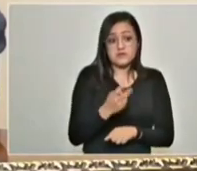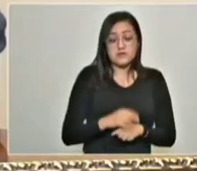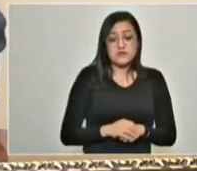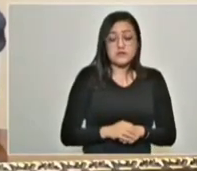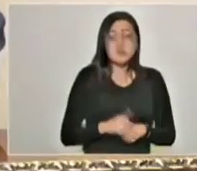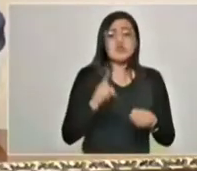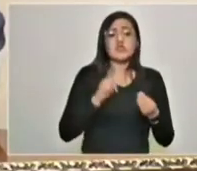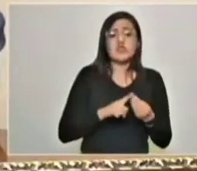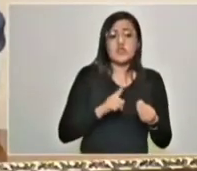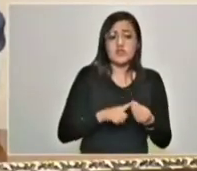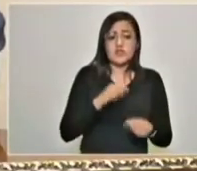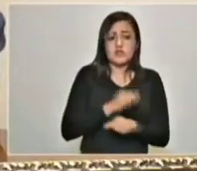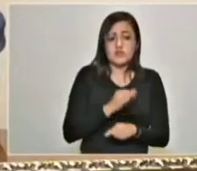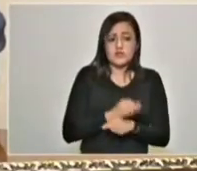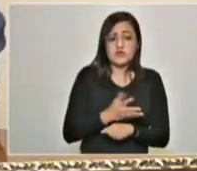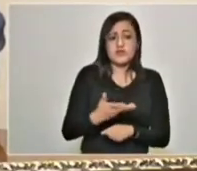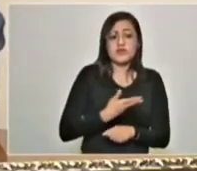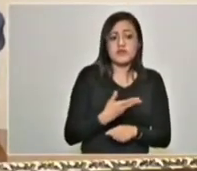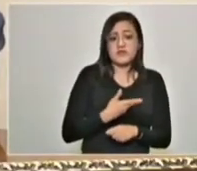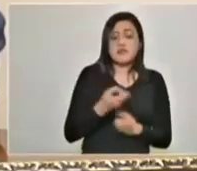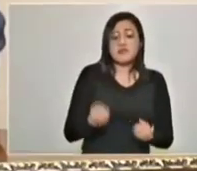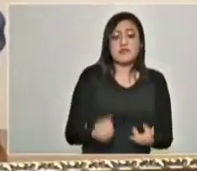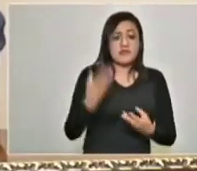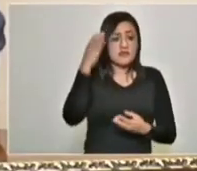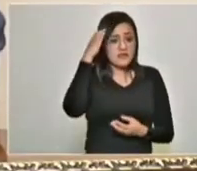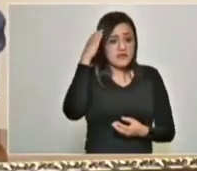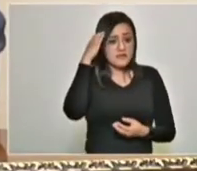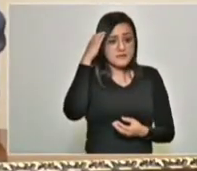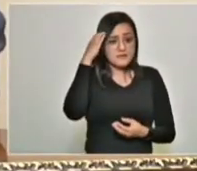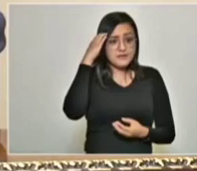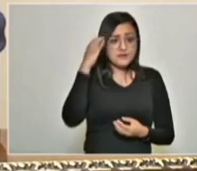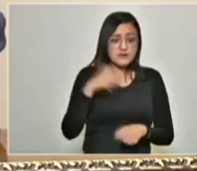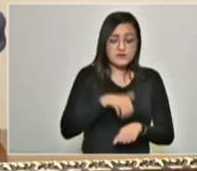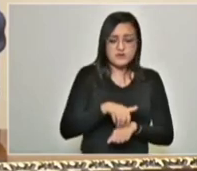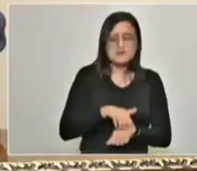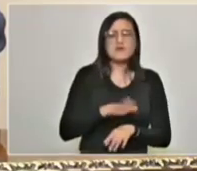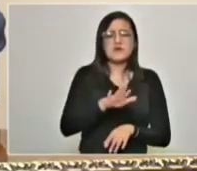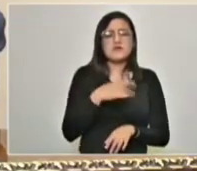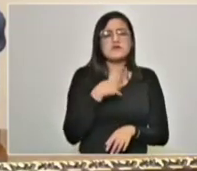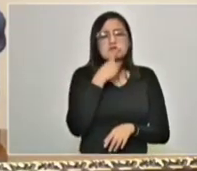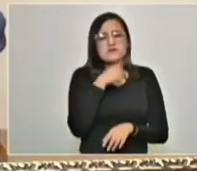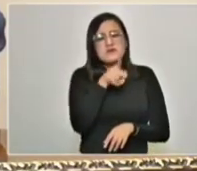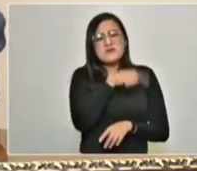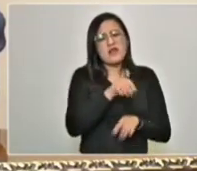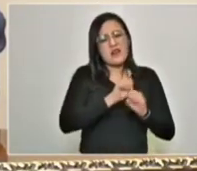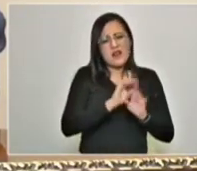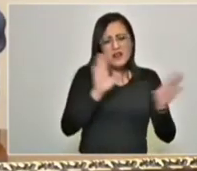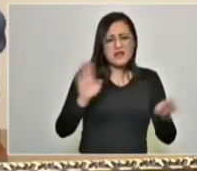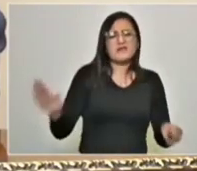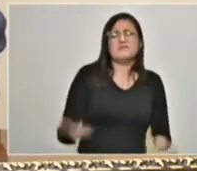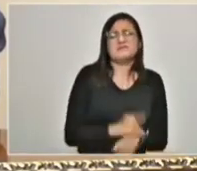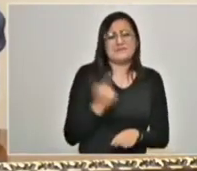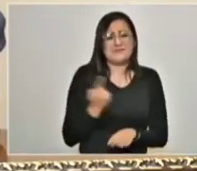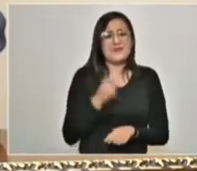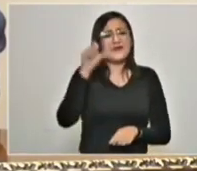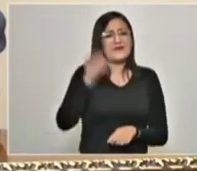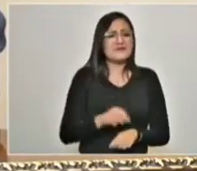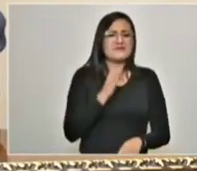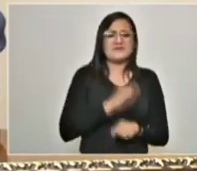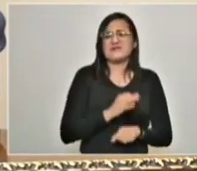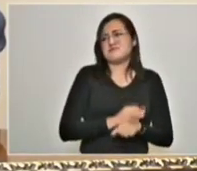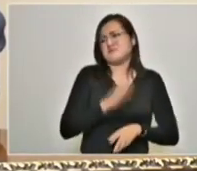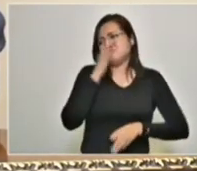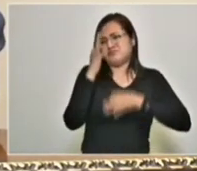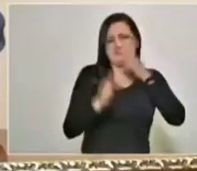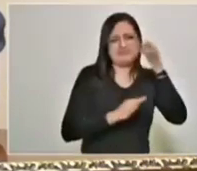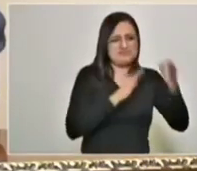a donde se dan de alta un número de camas, lo digo para que quede aclarado, porque hoy salieron muchas